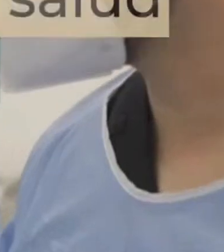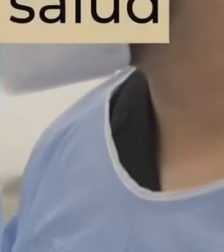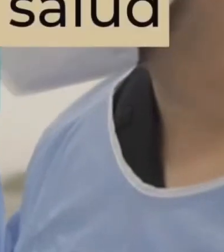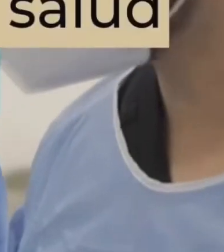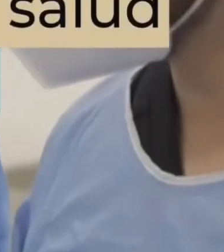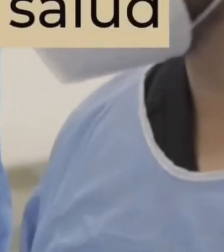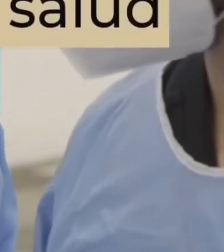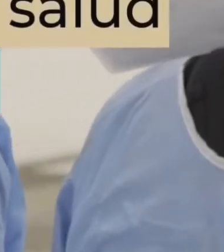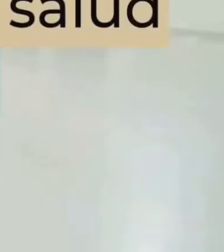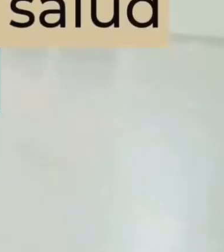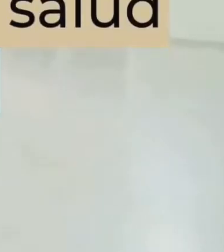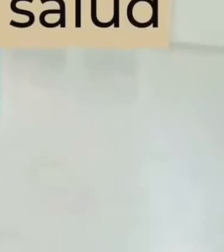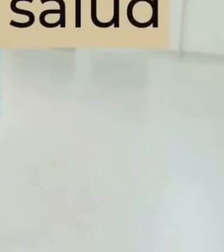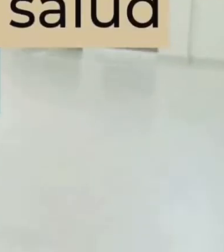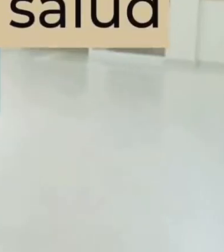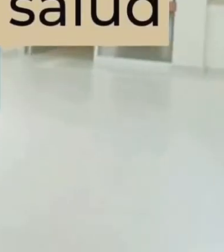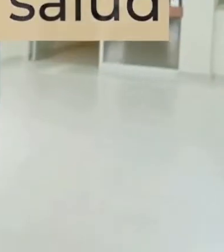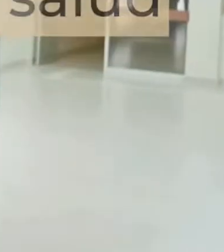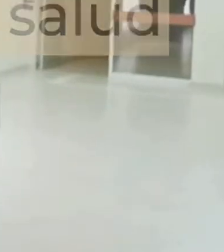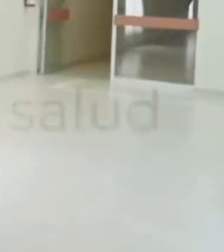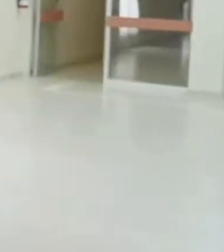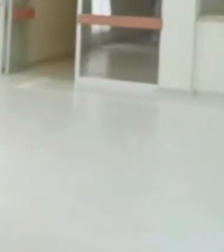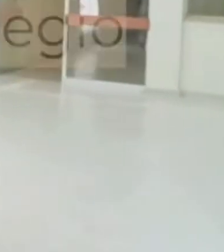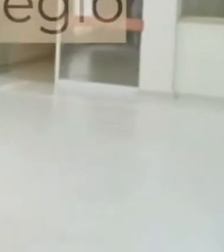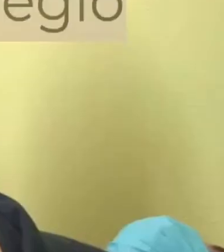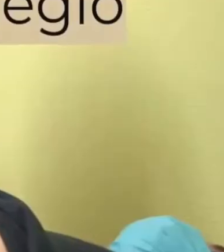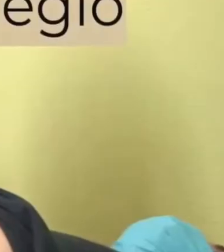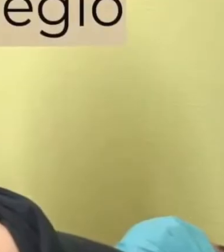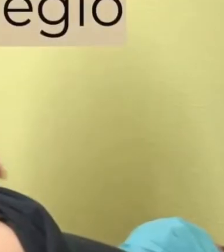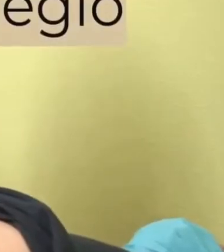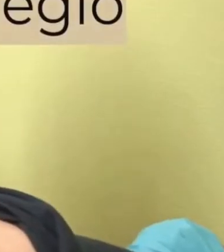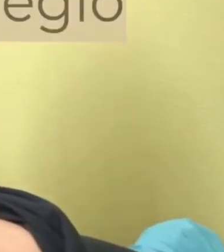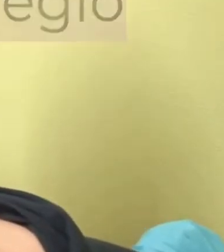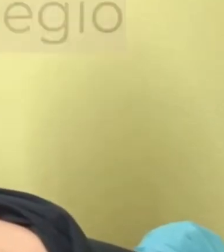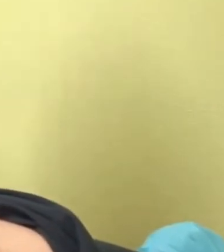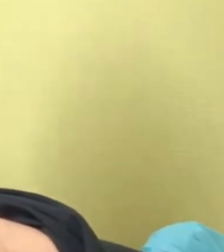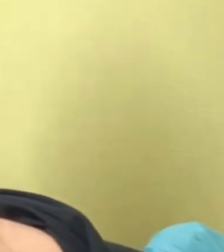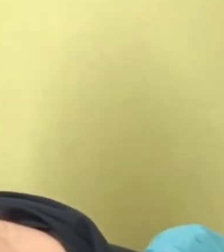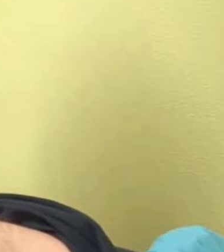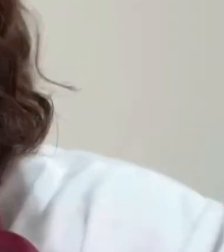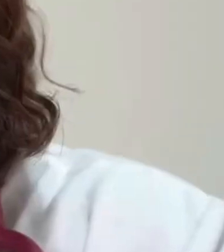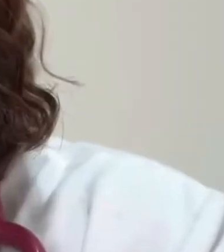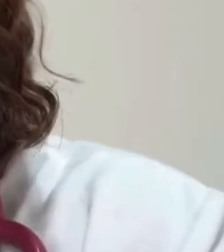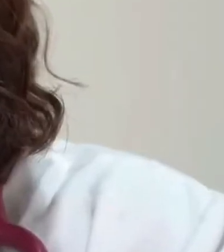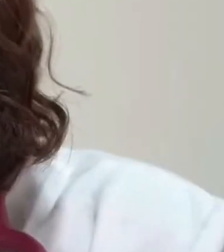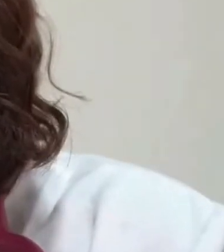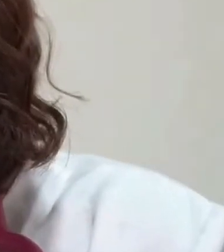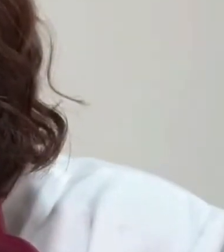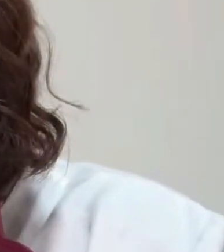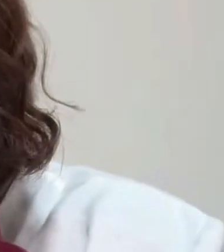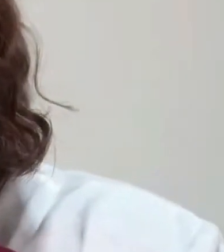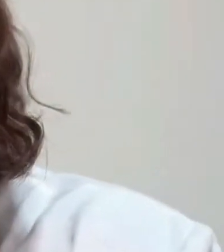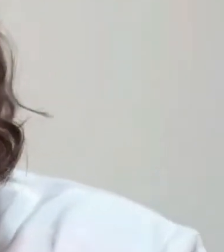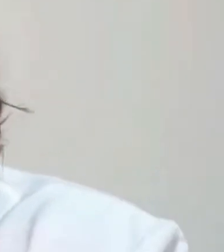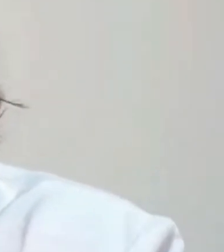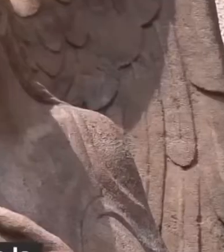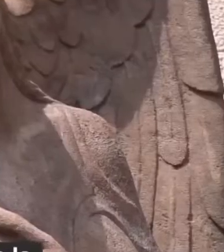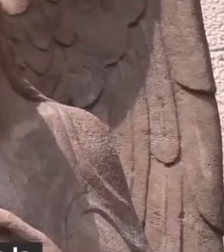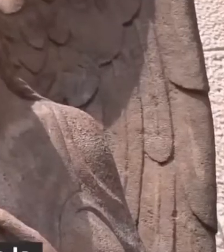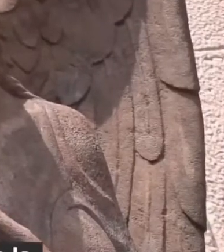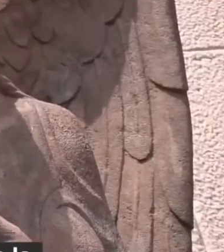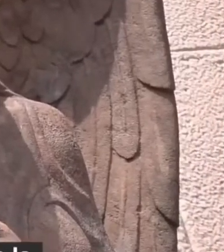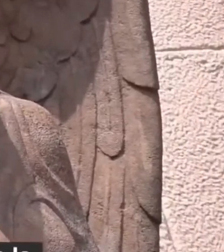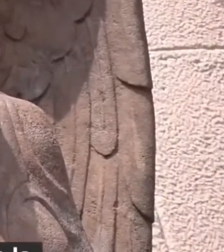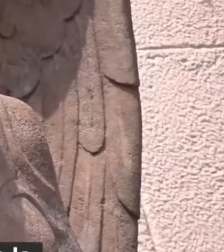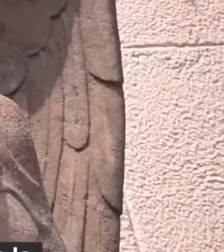Para garantizar que la salud sea un derecho y nunca más un privilegio, el Gobierno de México, a través del